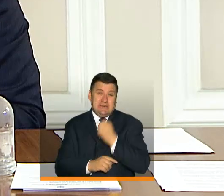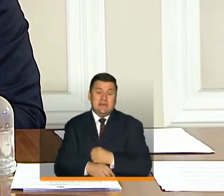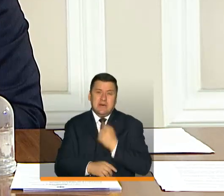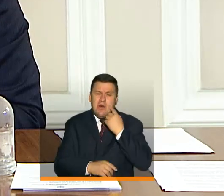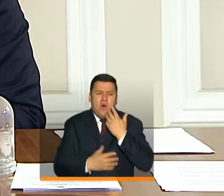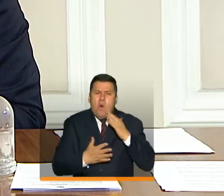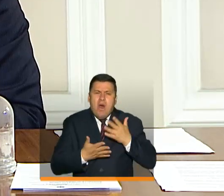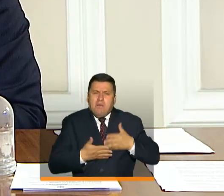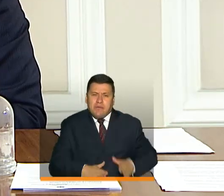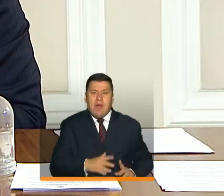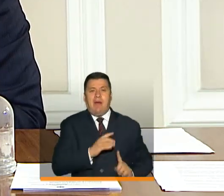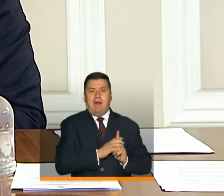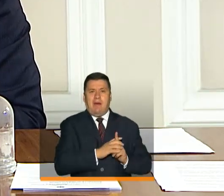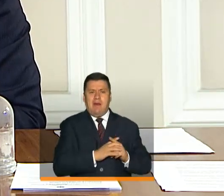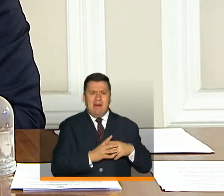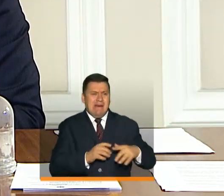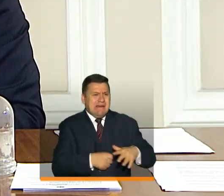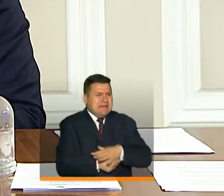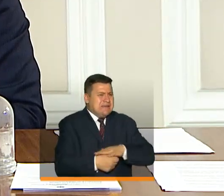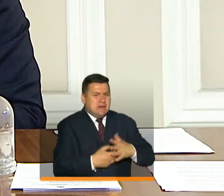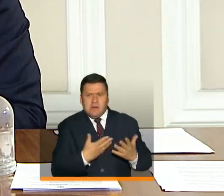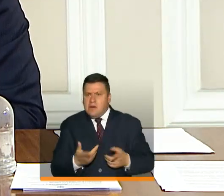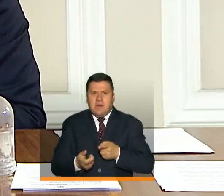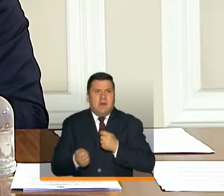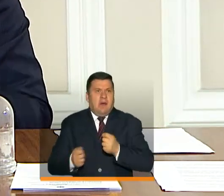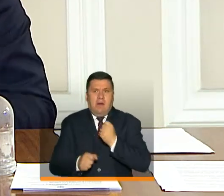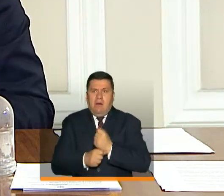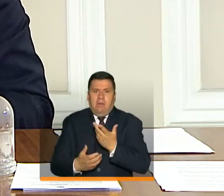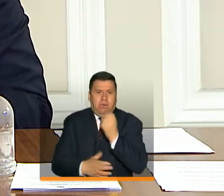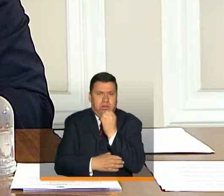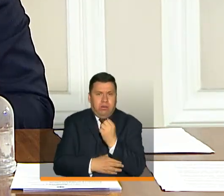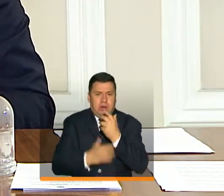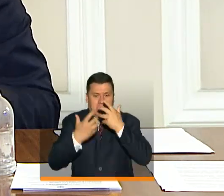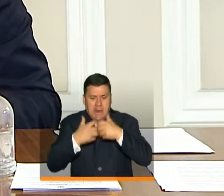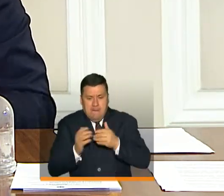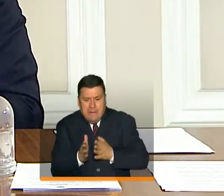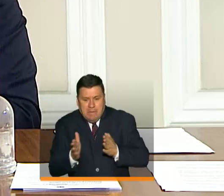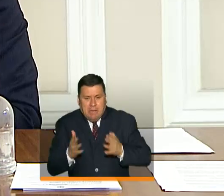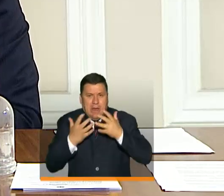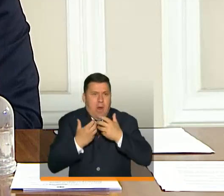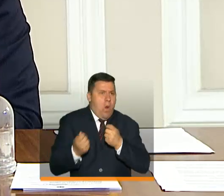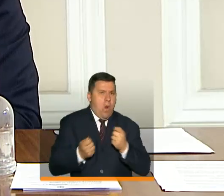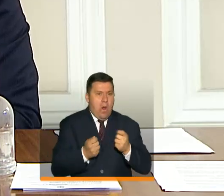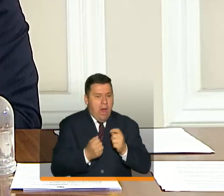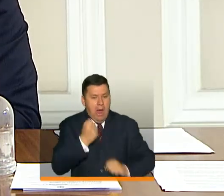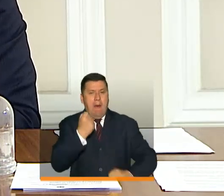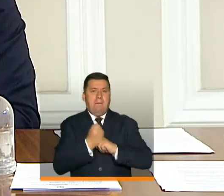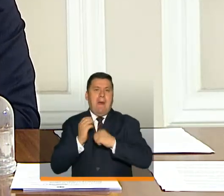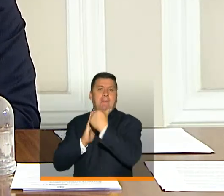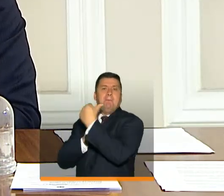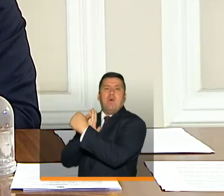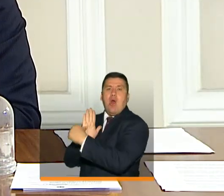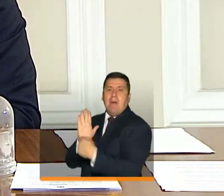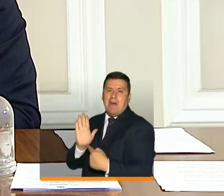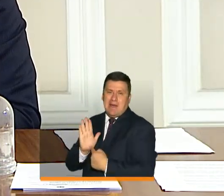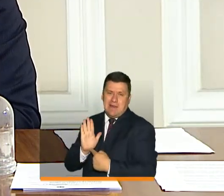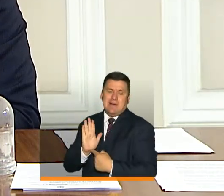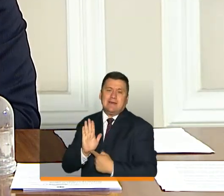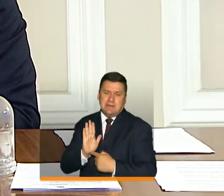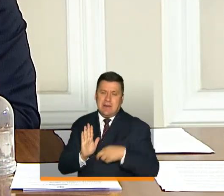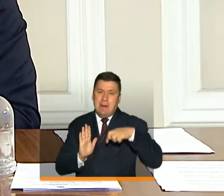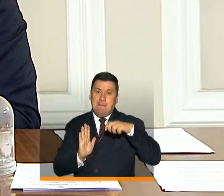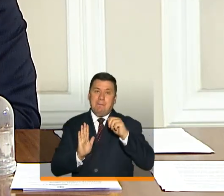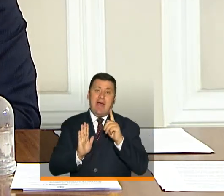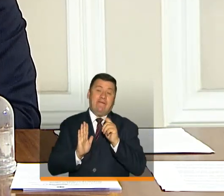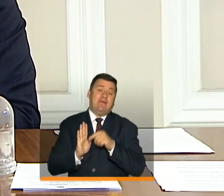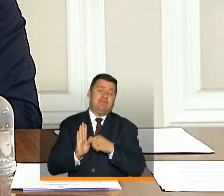medio de esta pandemia para proteger los empleos de micro, pequeñas, medianas y grandes empresas. El PAEF, como